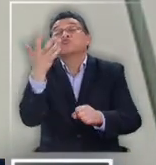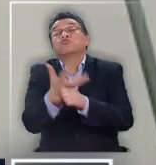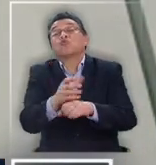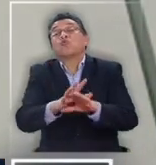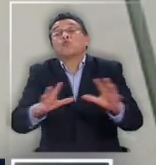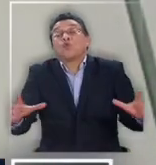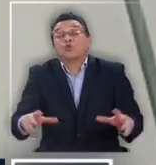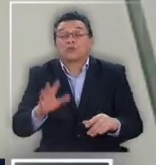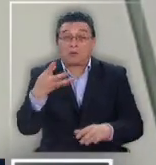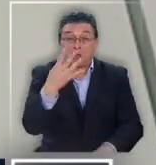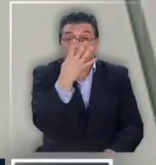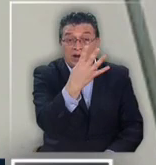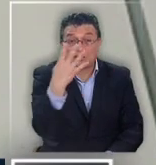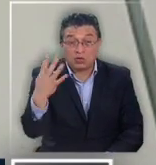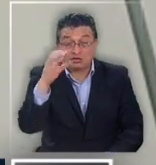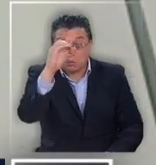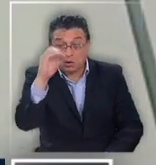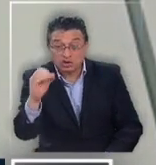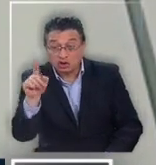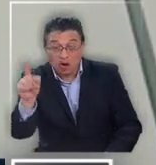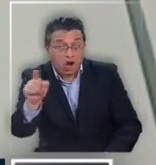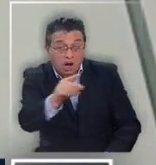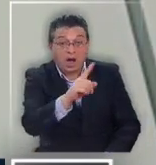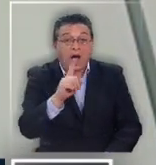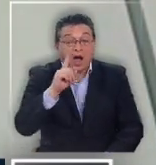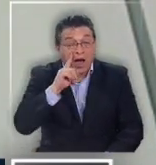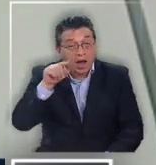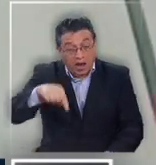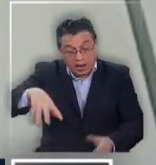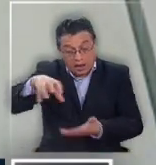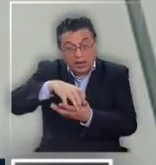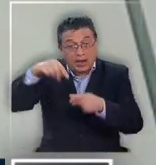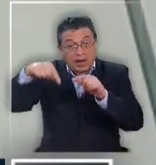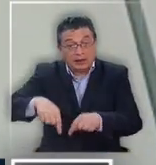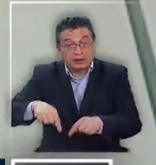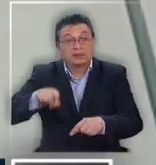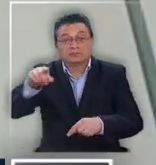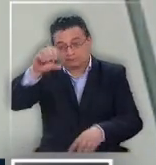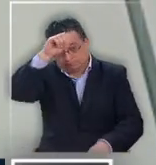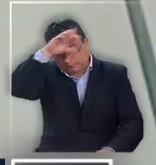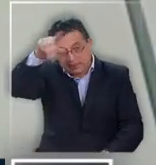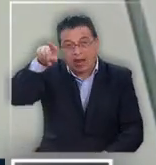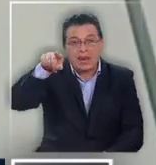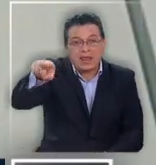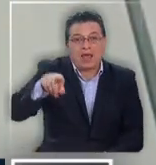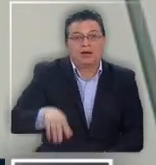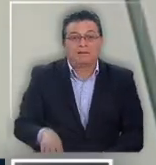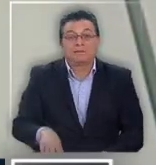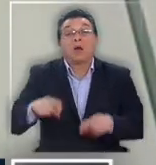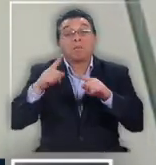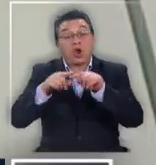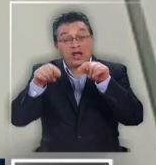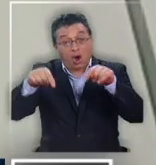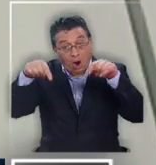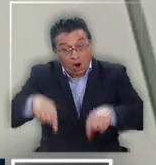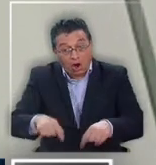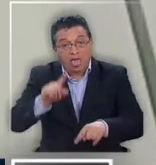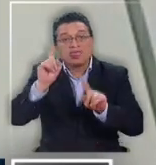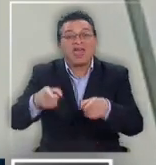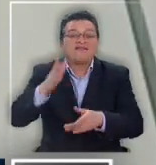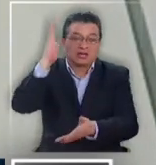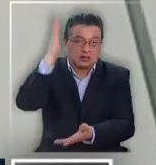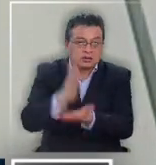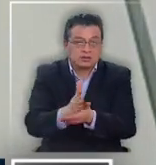un 44 por ciento de los casos activos que tenemos nuestra zona está en la gran minería por lo tanto hoy es el momento de tomar decisiones